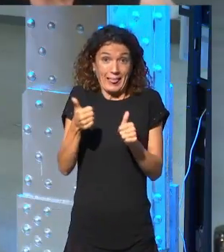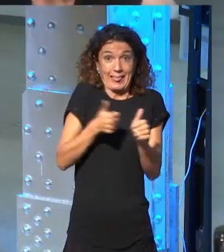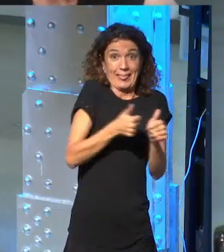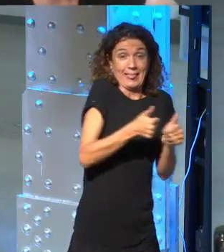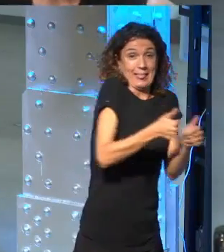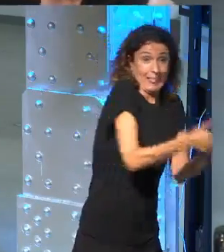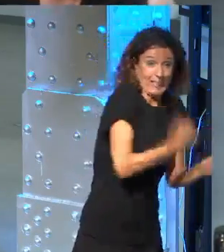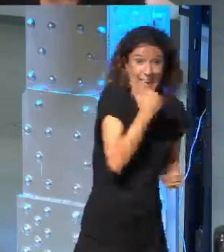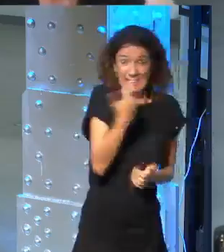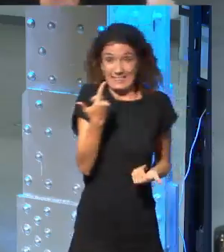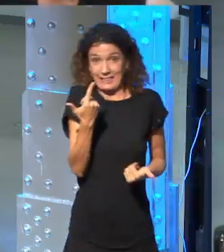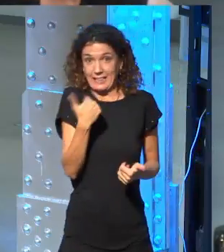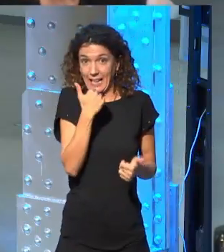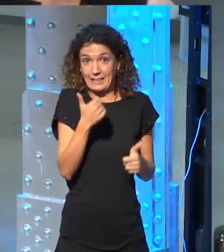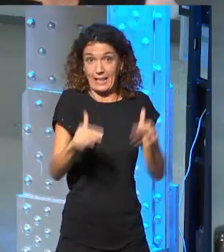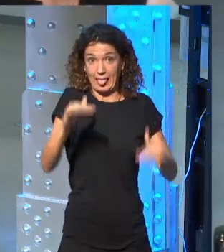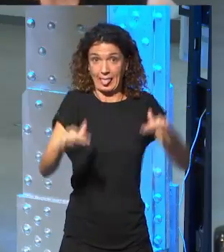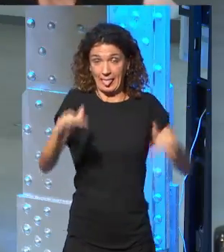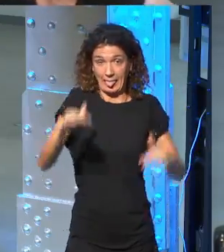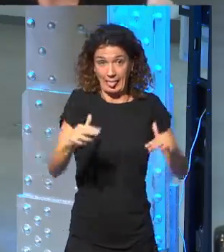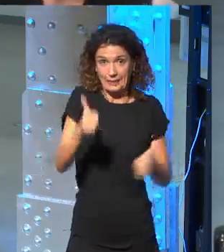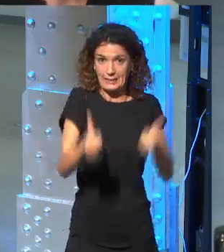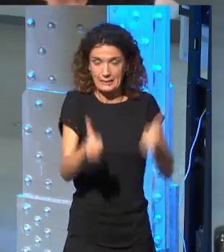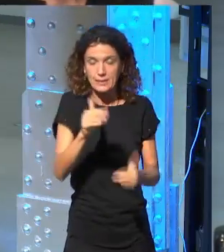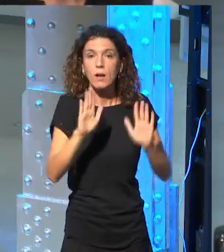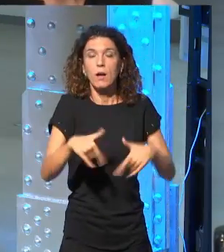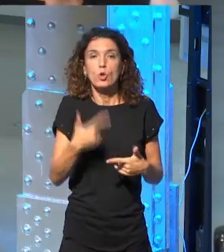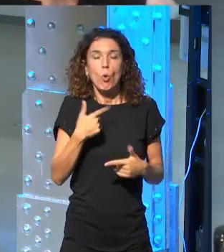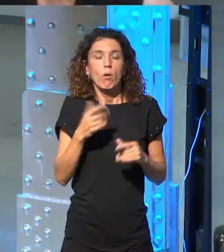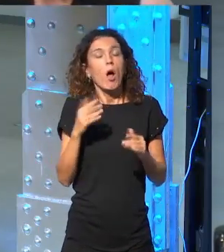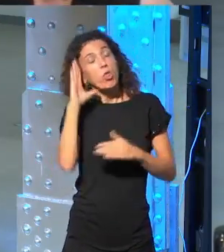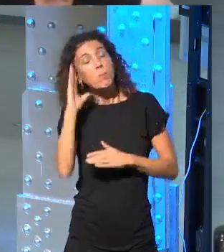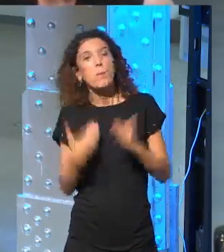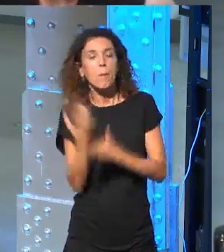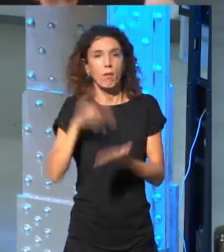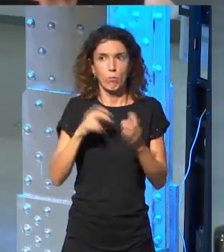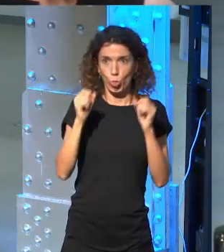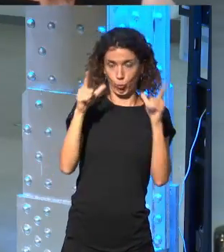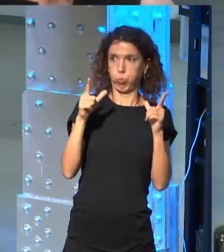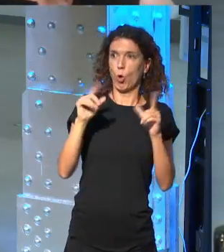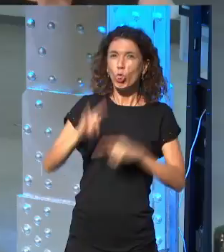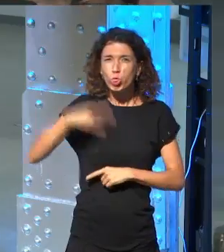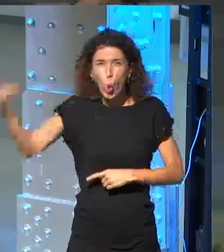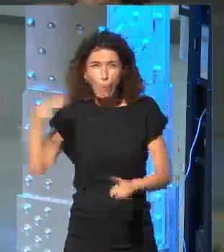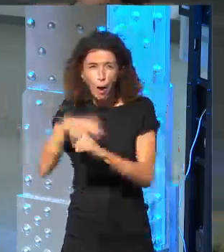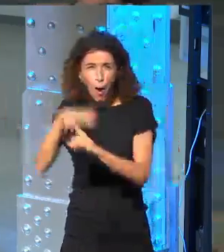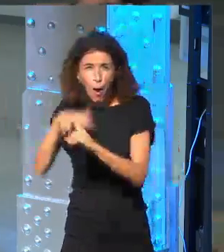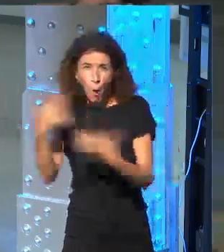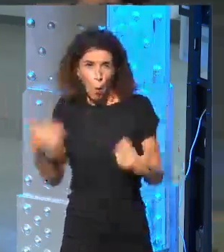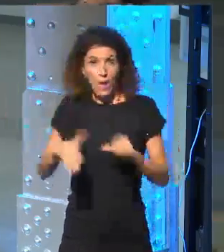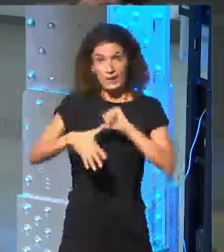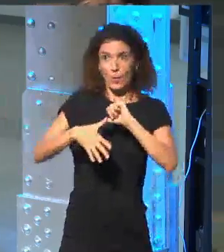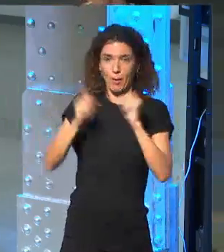y entonces me... Como que me fui a dormir y me desperté y tenía el doble, ¿no? Y era como, ¿qué pasó aquí? Que se había despertado Latinoamérica. De